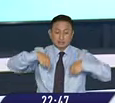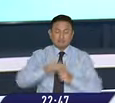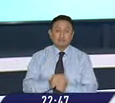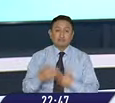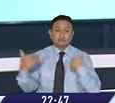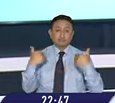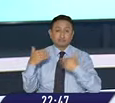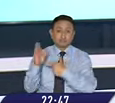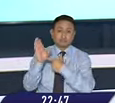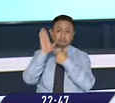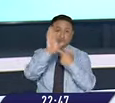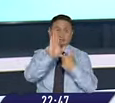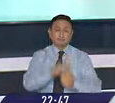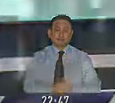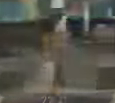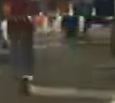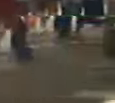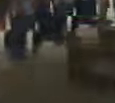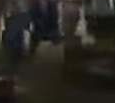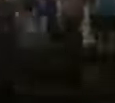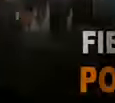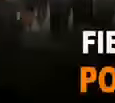presentaciones artísticas.